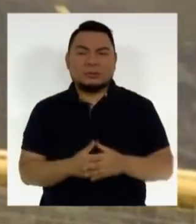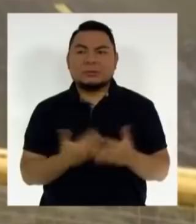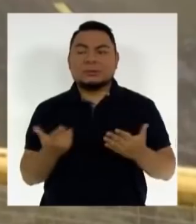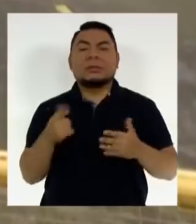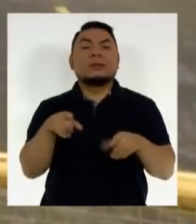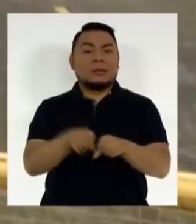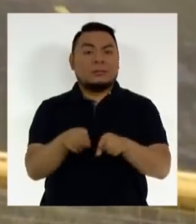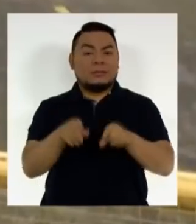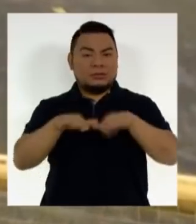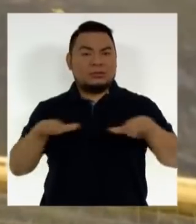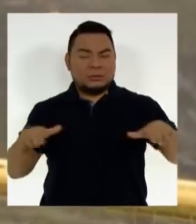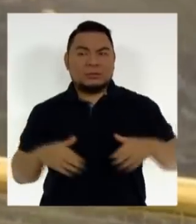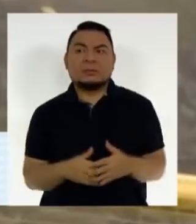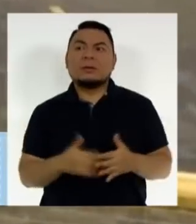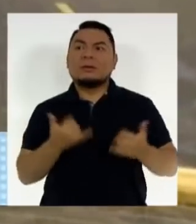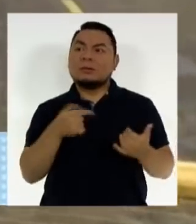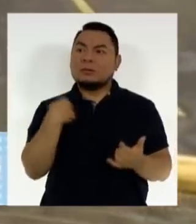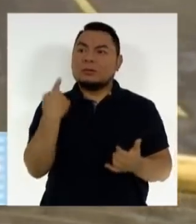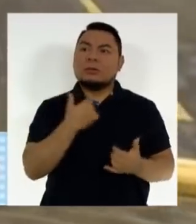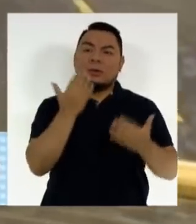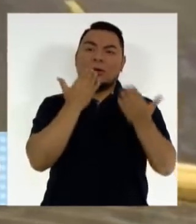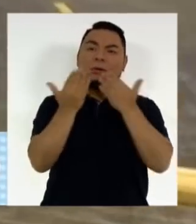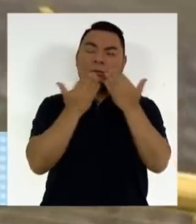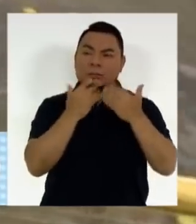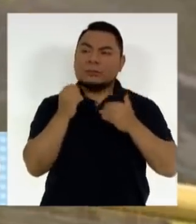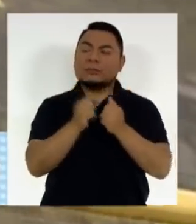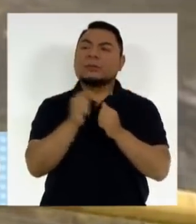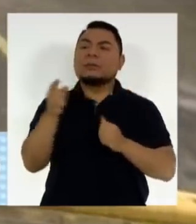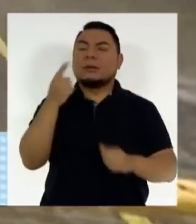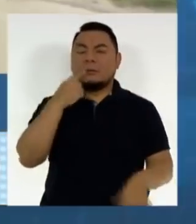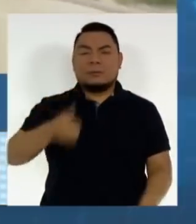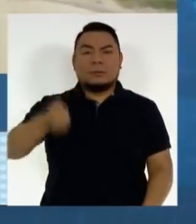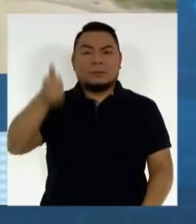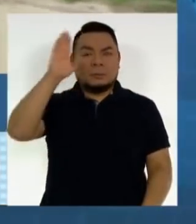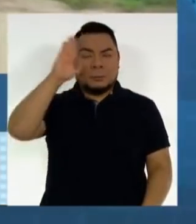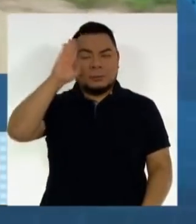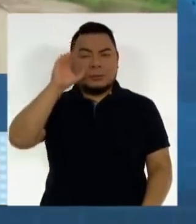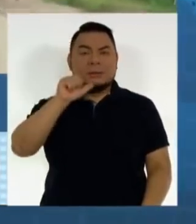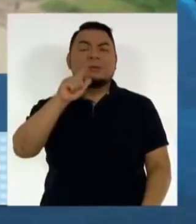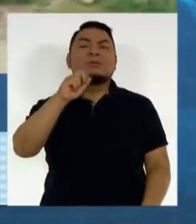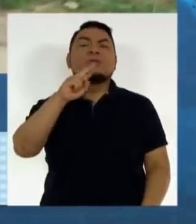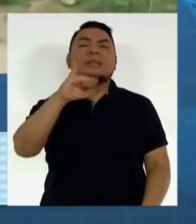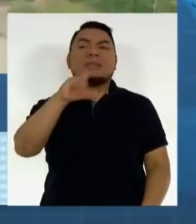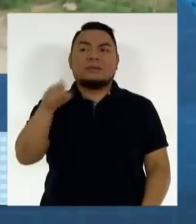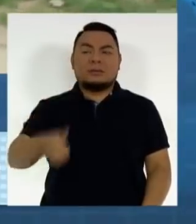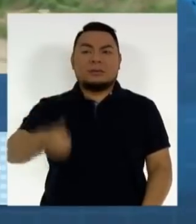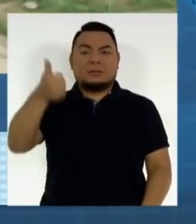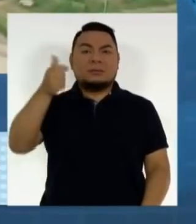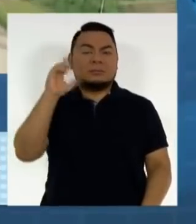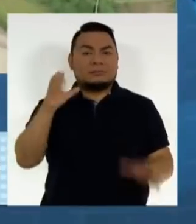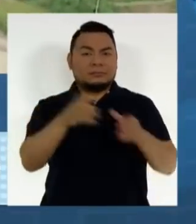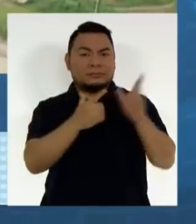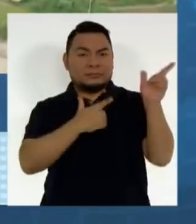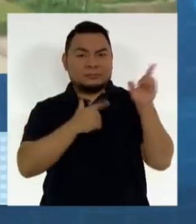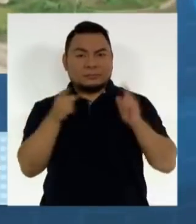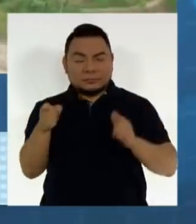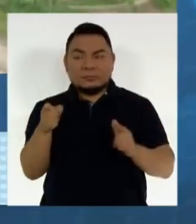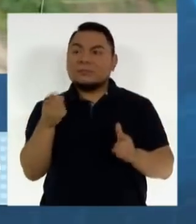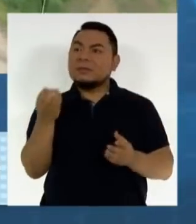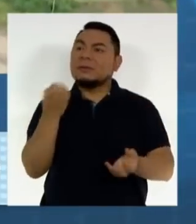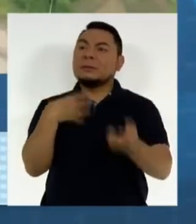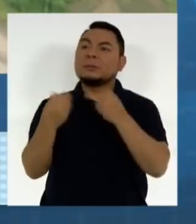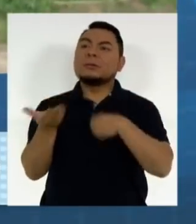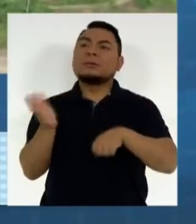entre menores de edad. Nosotros vamos a conversar en unos instantes más solamente con el general Astudillo, el jefe del Comando Conjunto de las Fuerzas Armadas, para que nos dé algunos